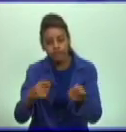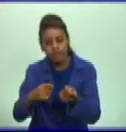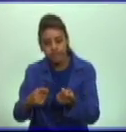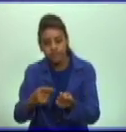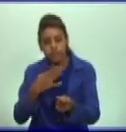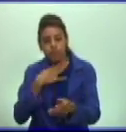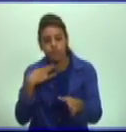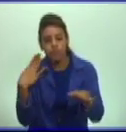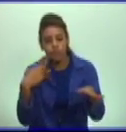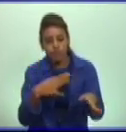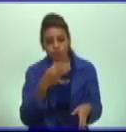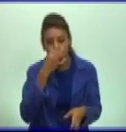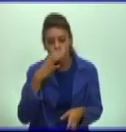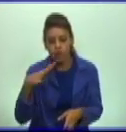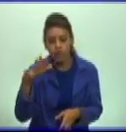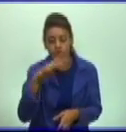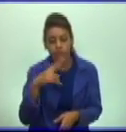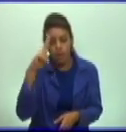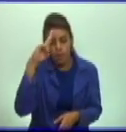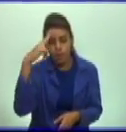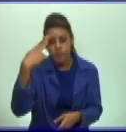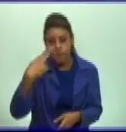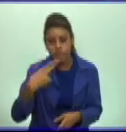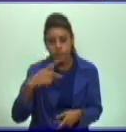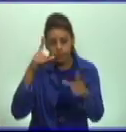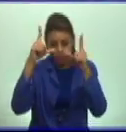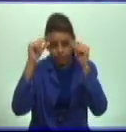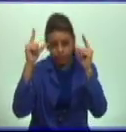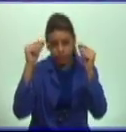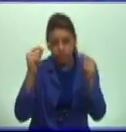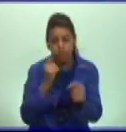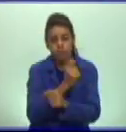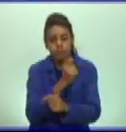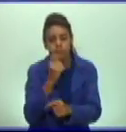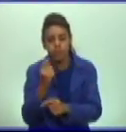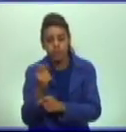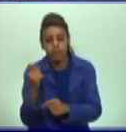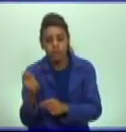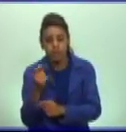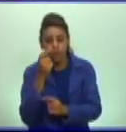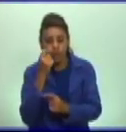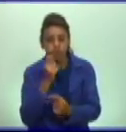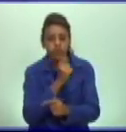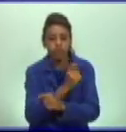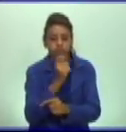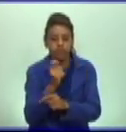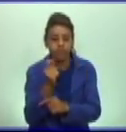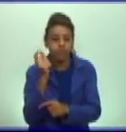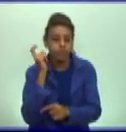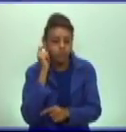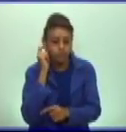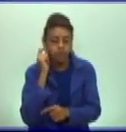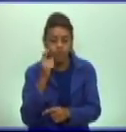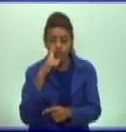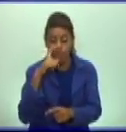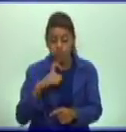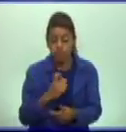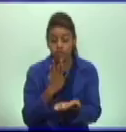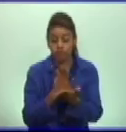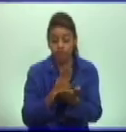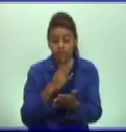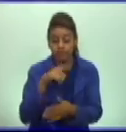el médico, la doctora, el maestro, la profesora. Son los niños que hoy aprenden a